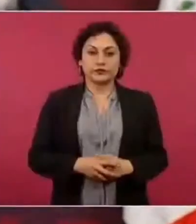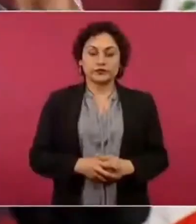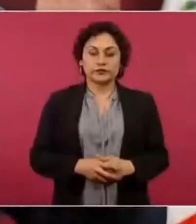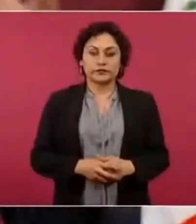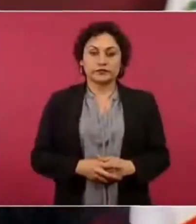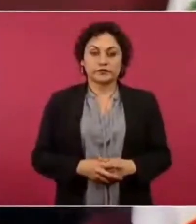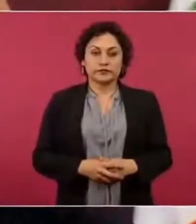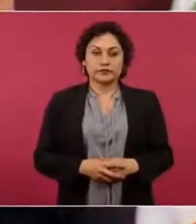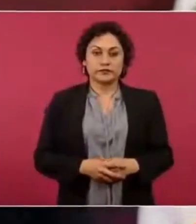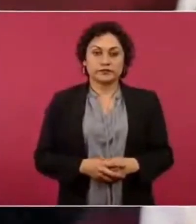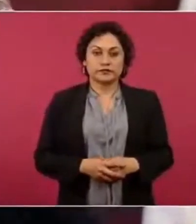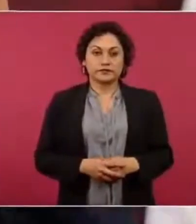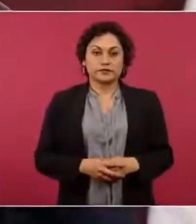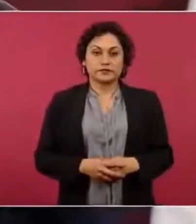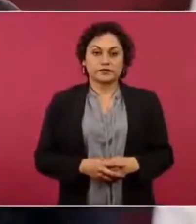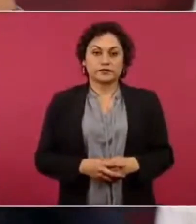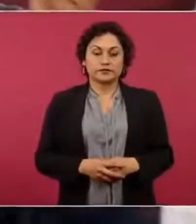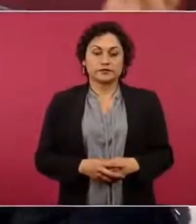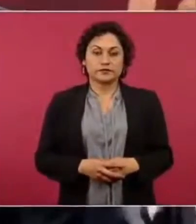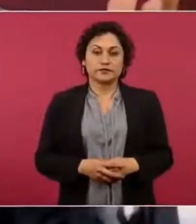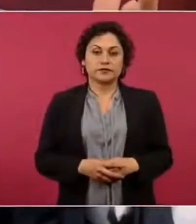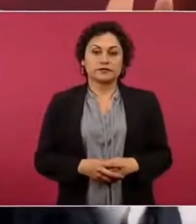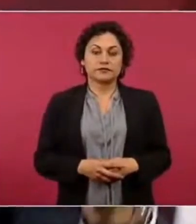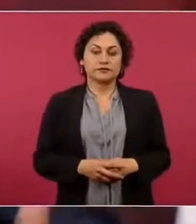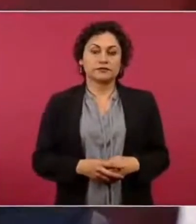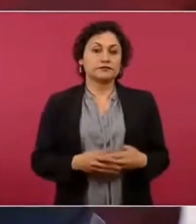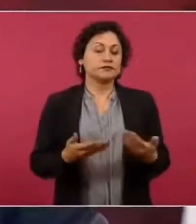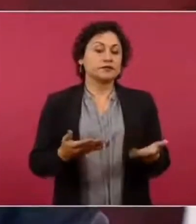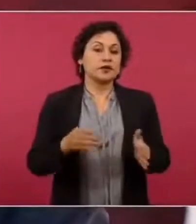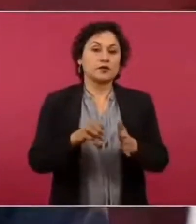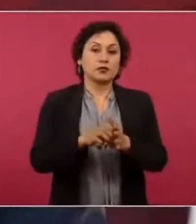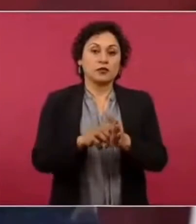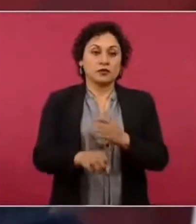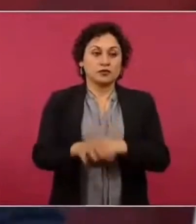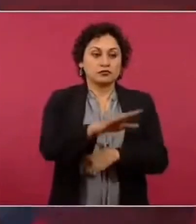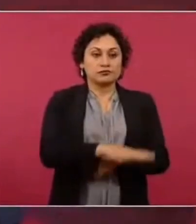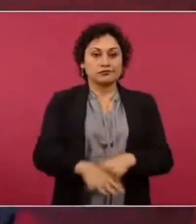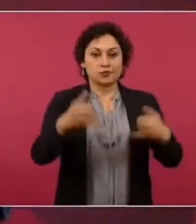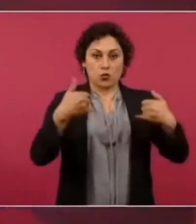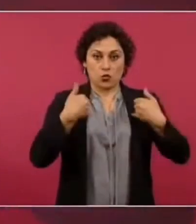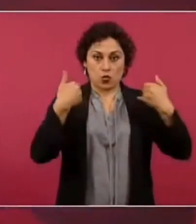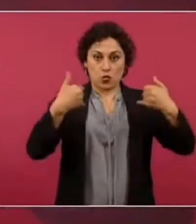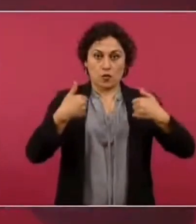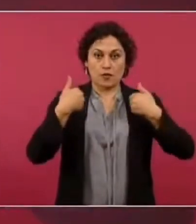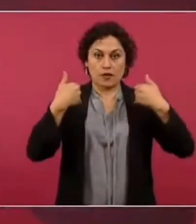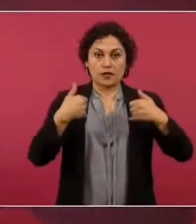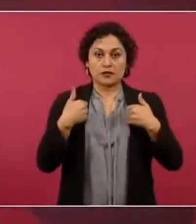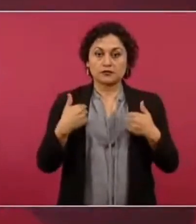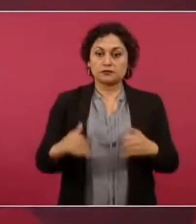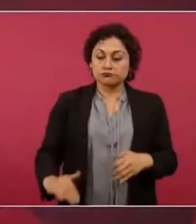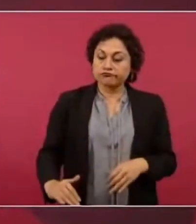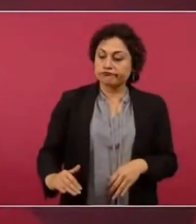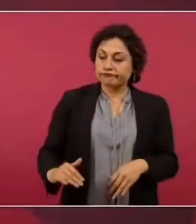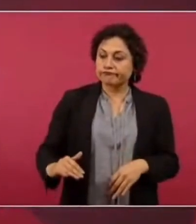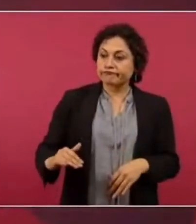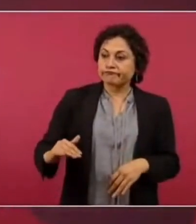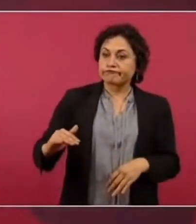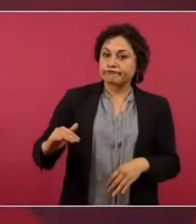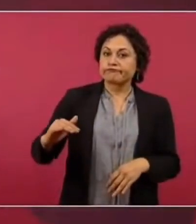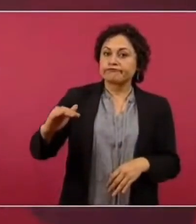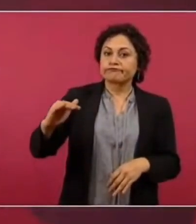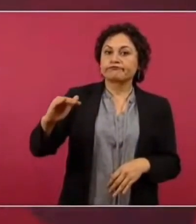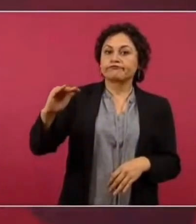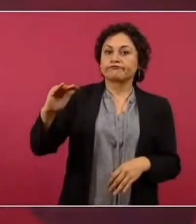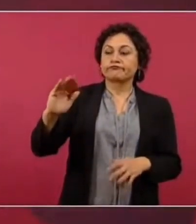de que van creciendo los jóvenes y ya tienen que abandonar la